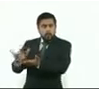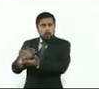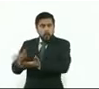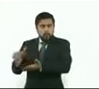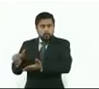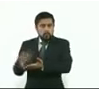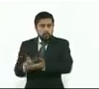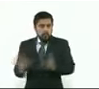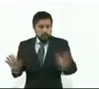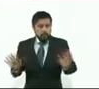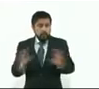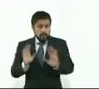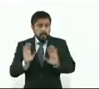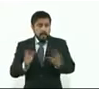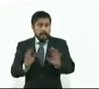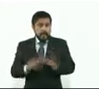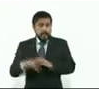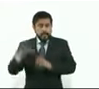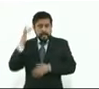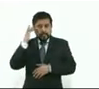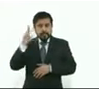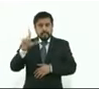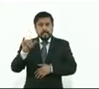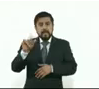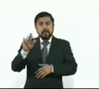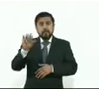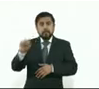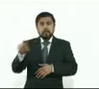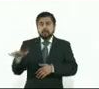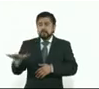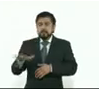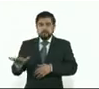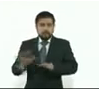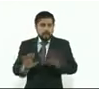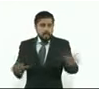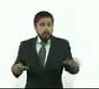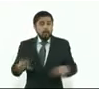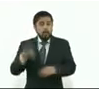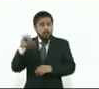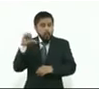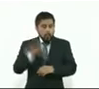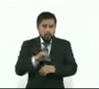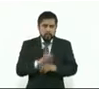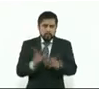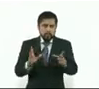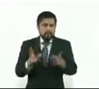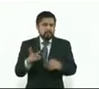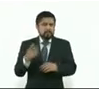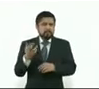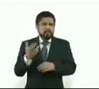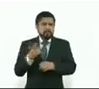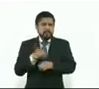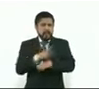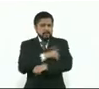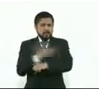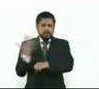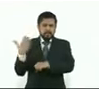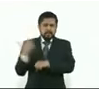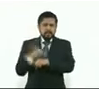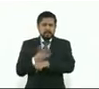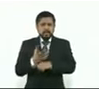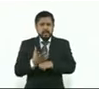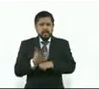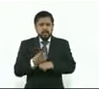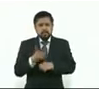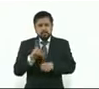digámoslo así, que dio en San Luis, y que hoy, tanto desde la temporada de muertos como Navidad, se